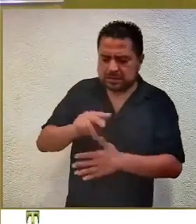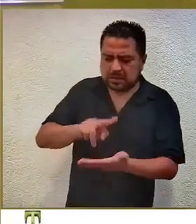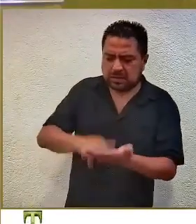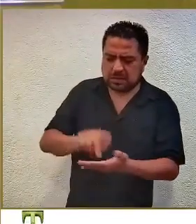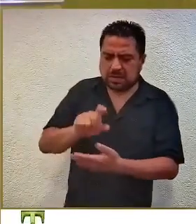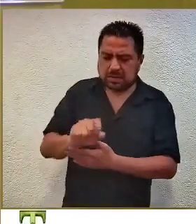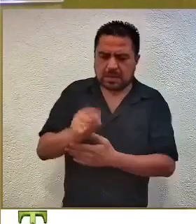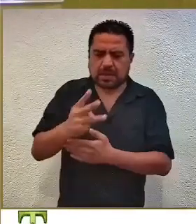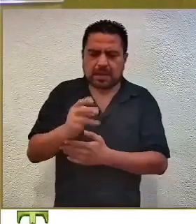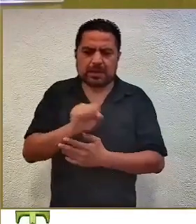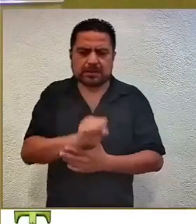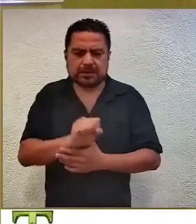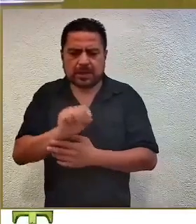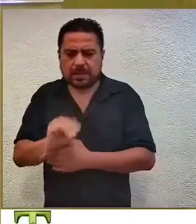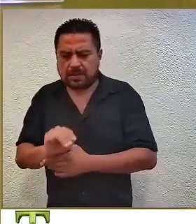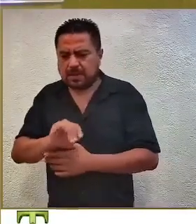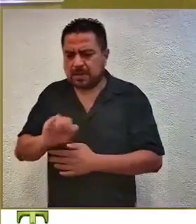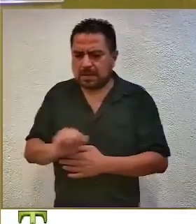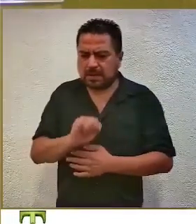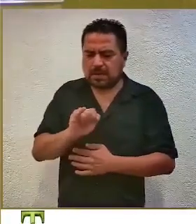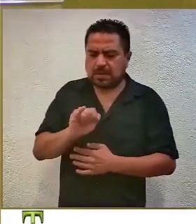SCM-JE15/2023 y